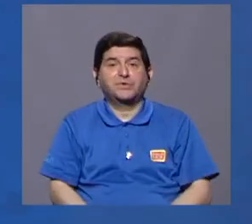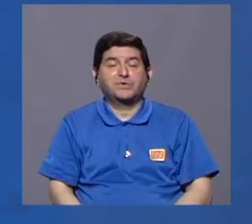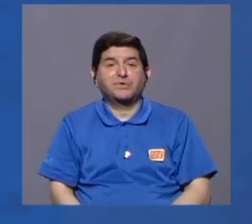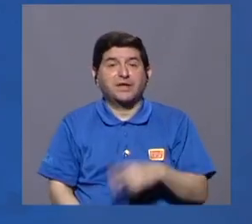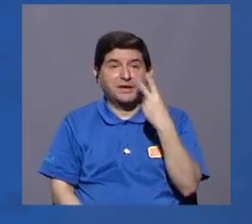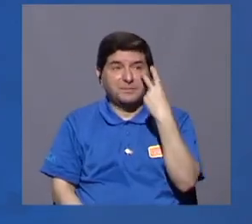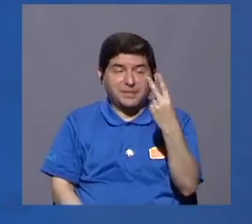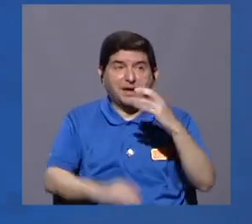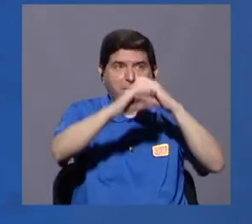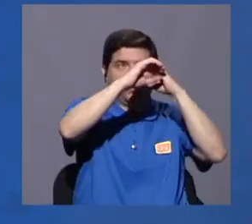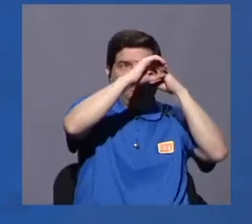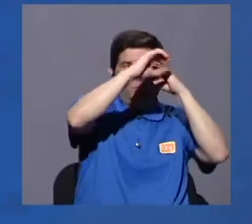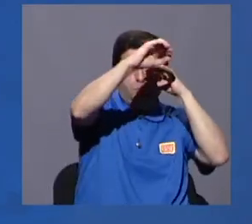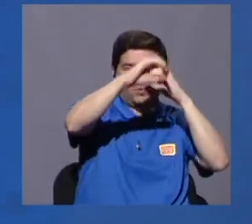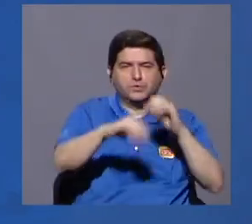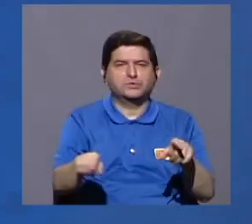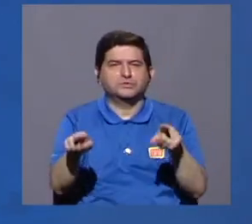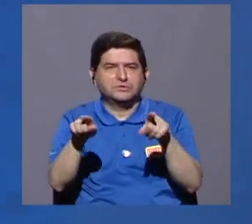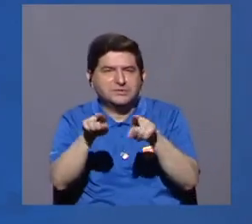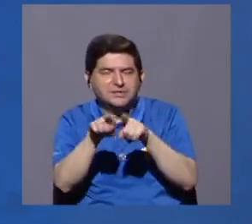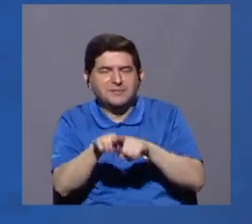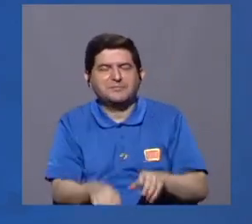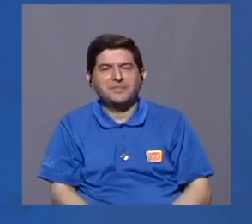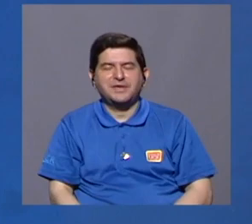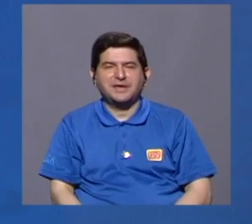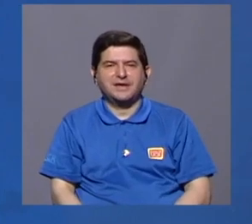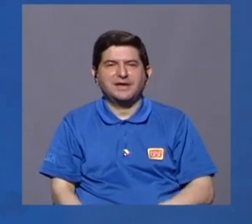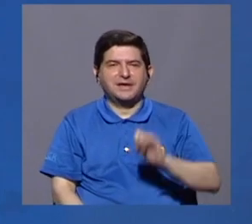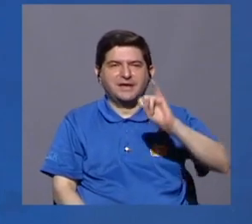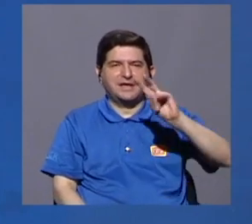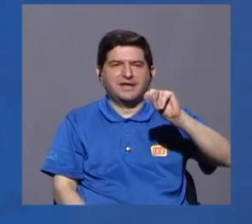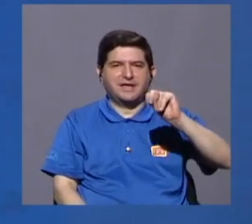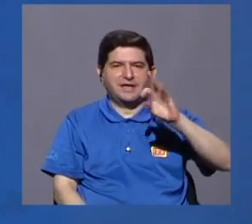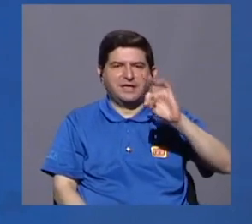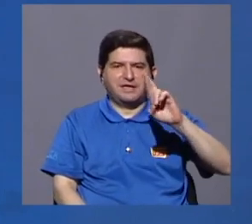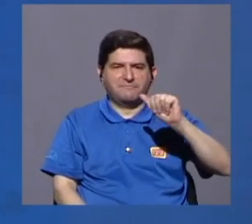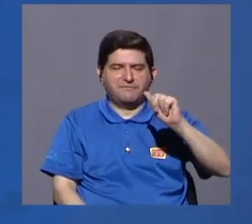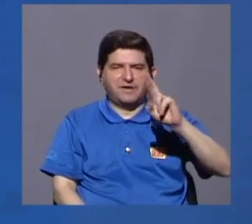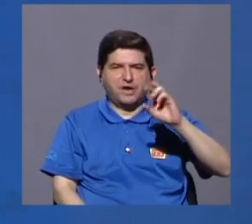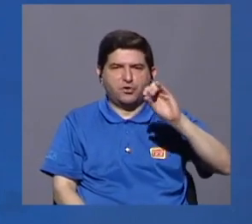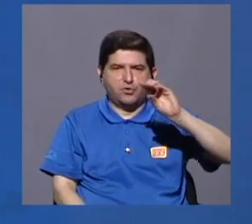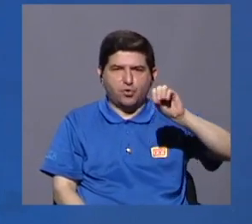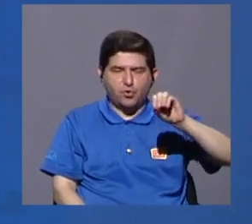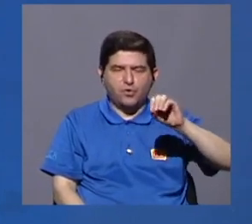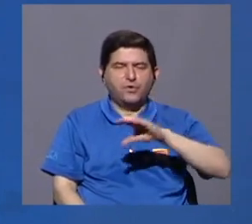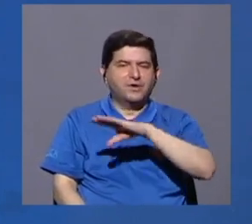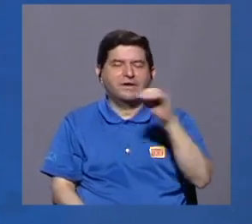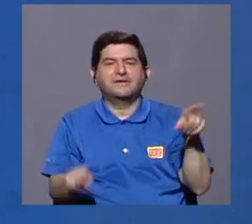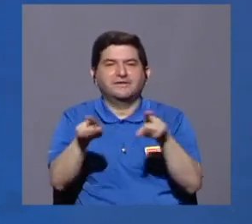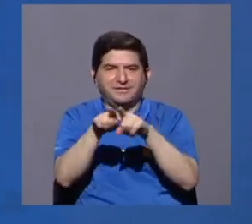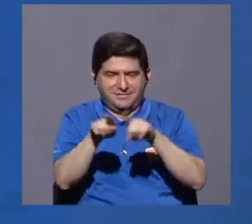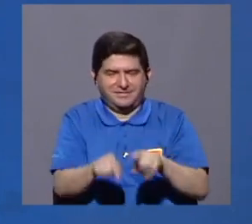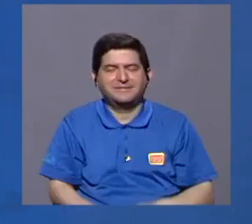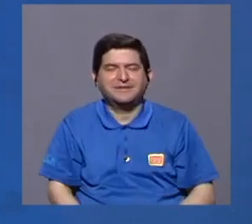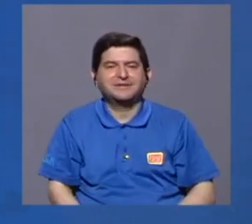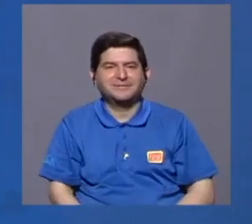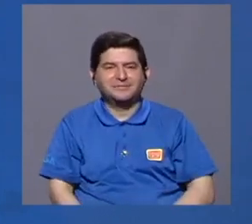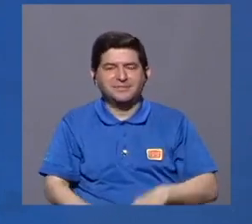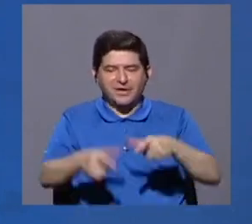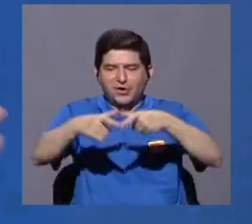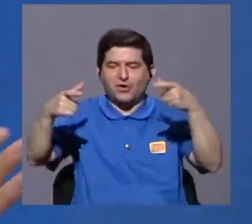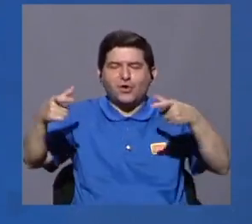visible o un poquito en infrarrojo pero este también en ondas de radio entonces en una